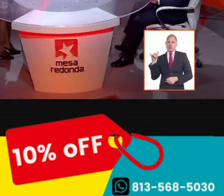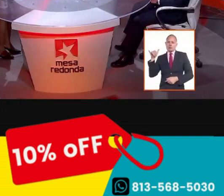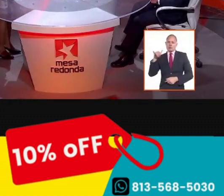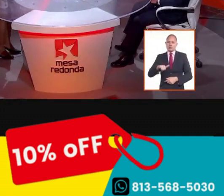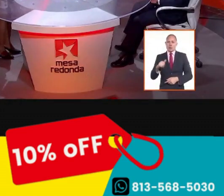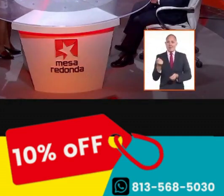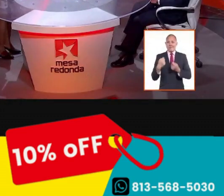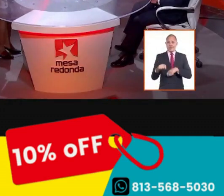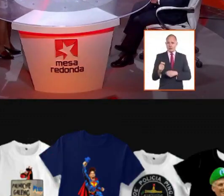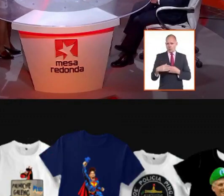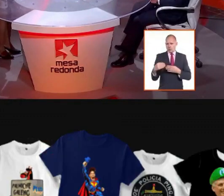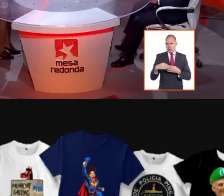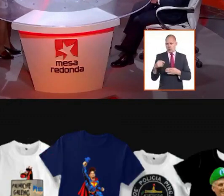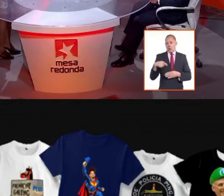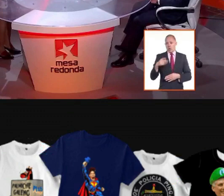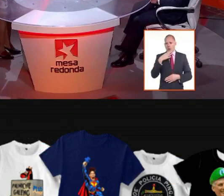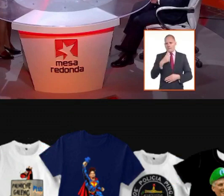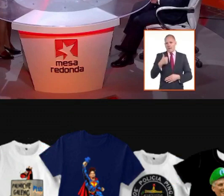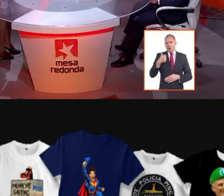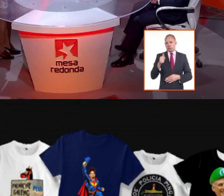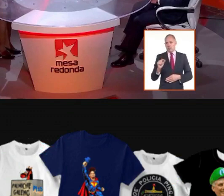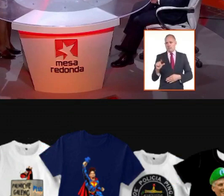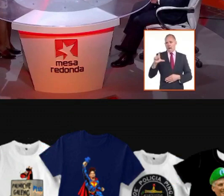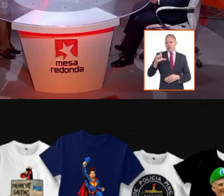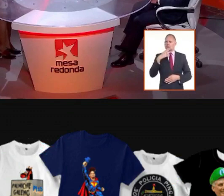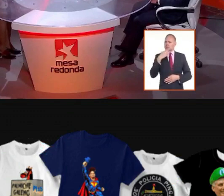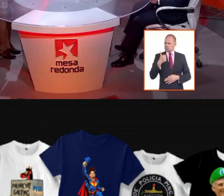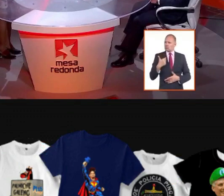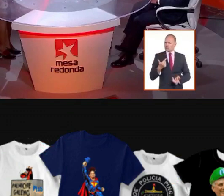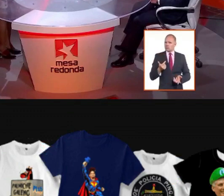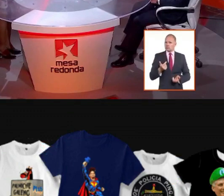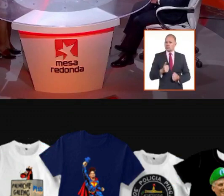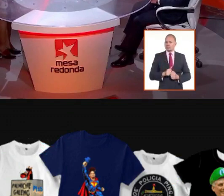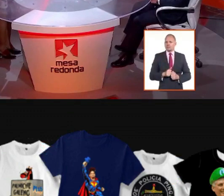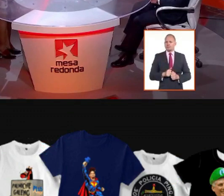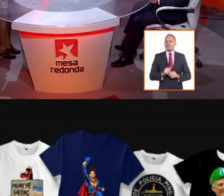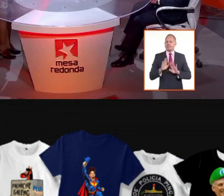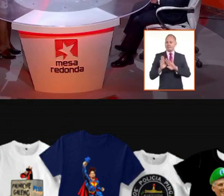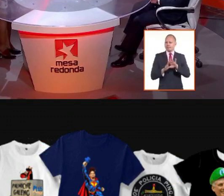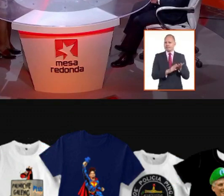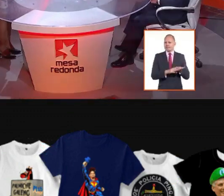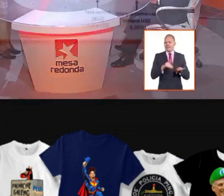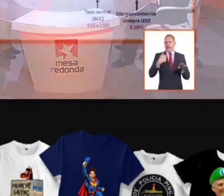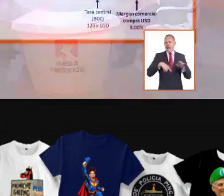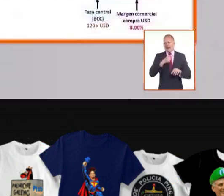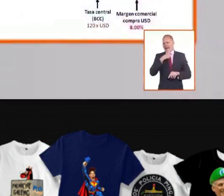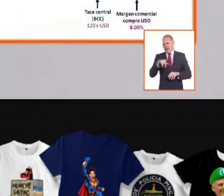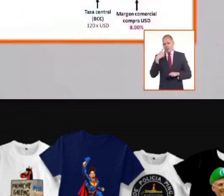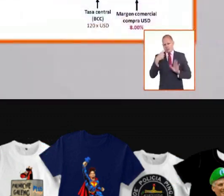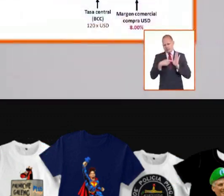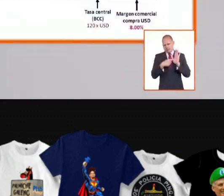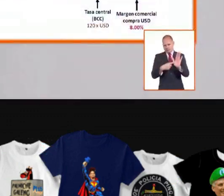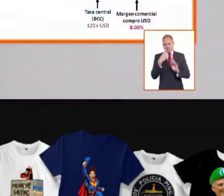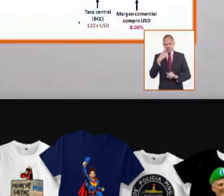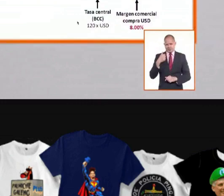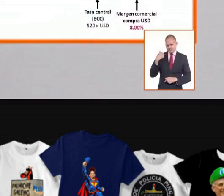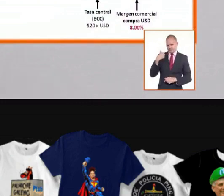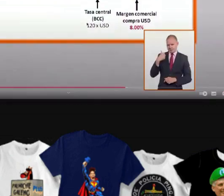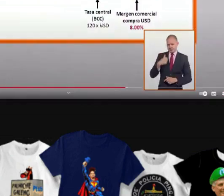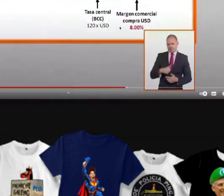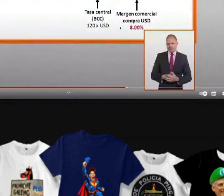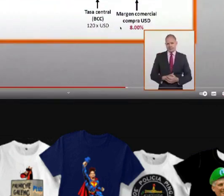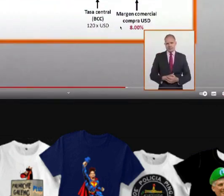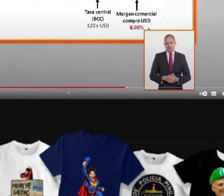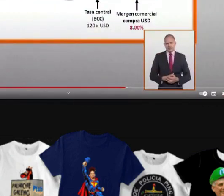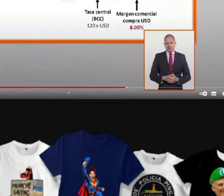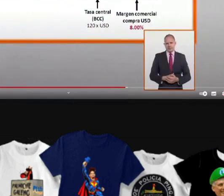divisa entonces yo traje un ejemplo así me pueden hacer el favor de ponerla en la diapositiva un